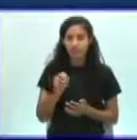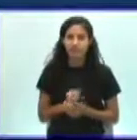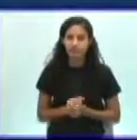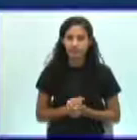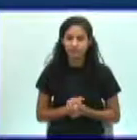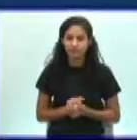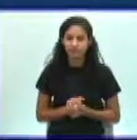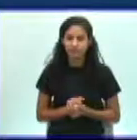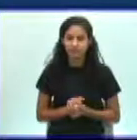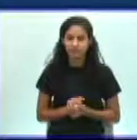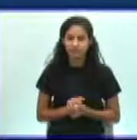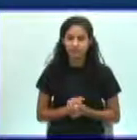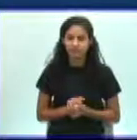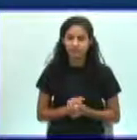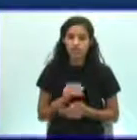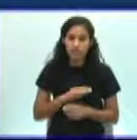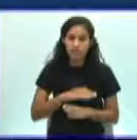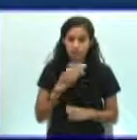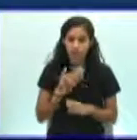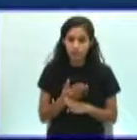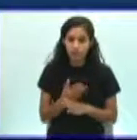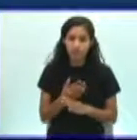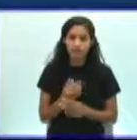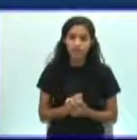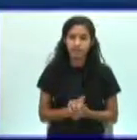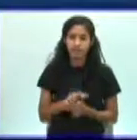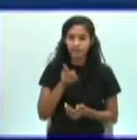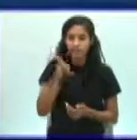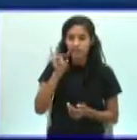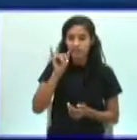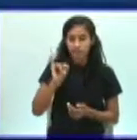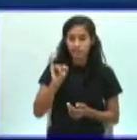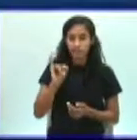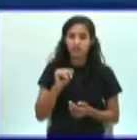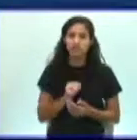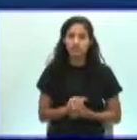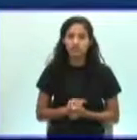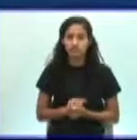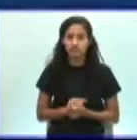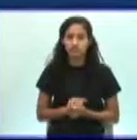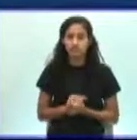20. Luego le sigue el 16,